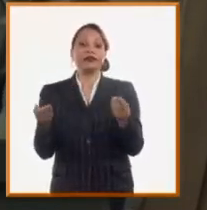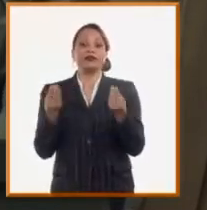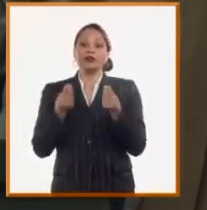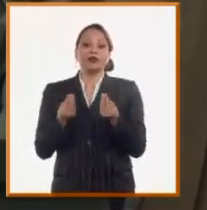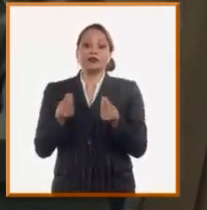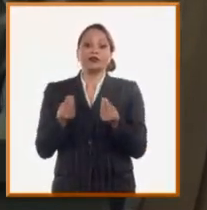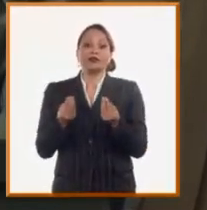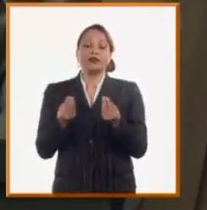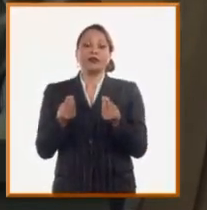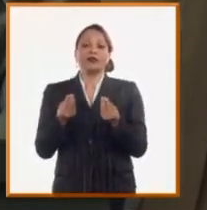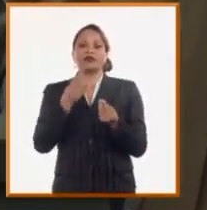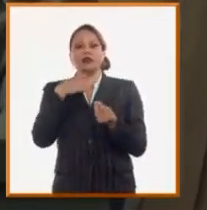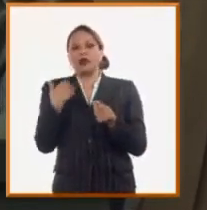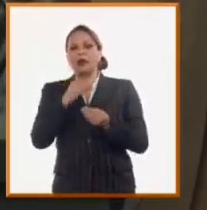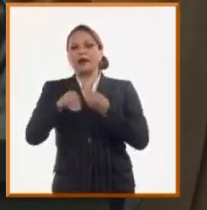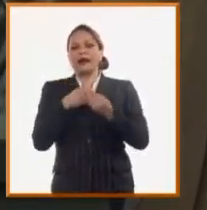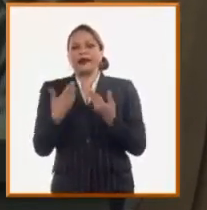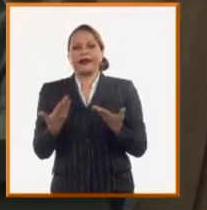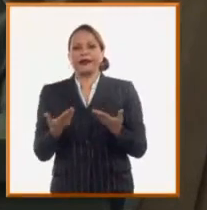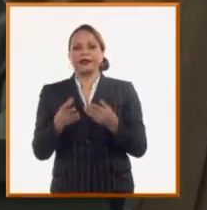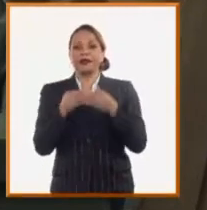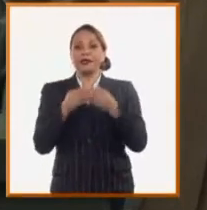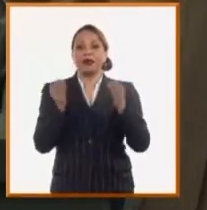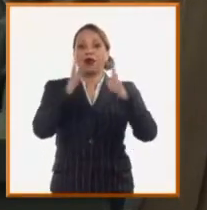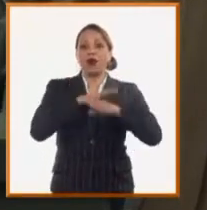vas a cambiar.